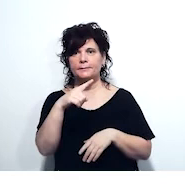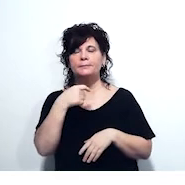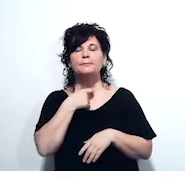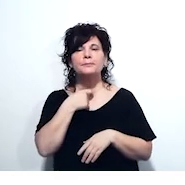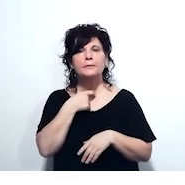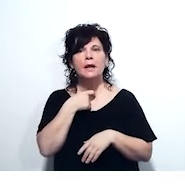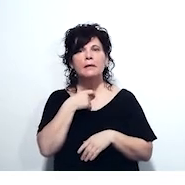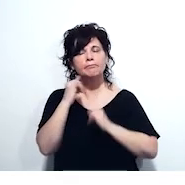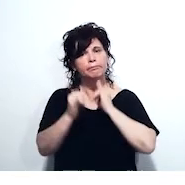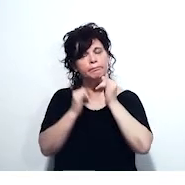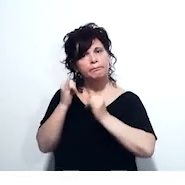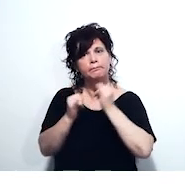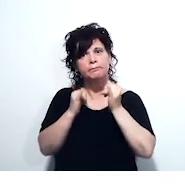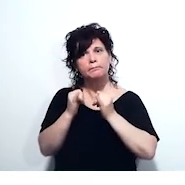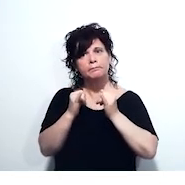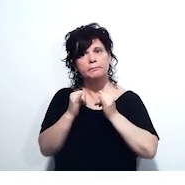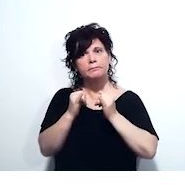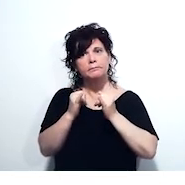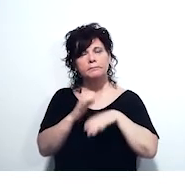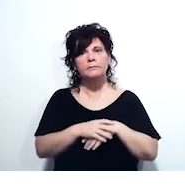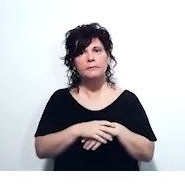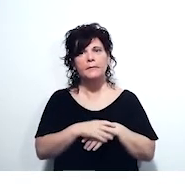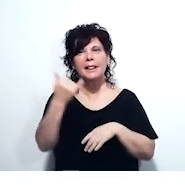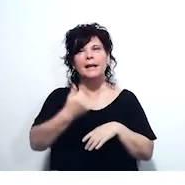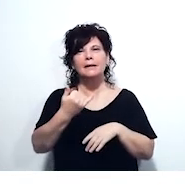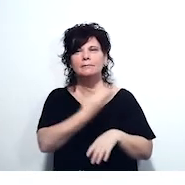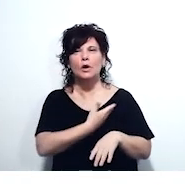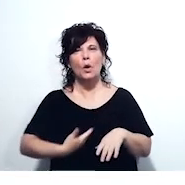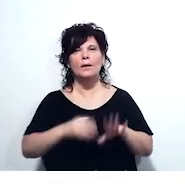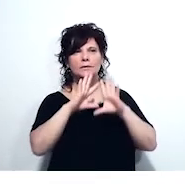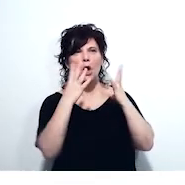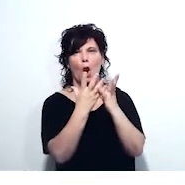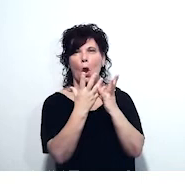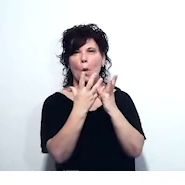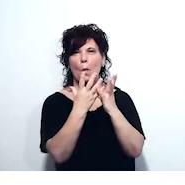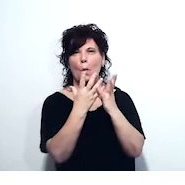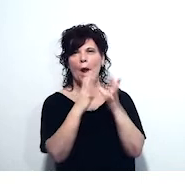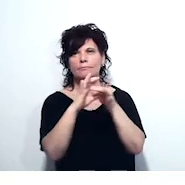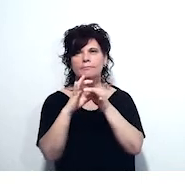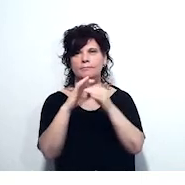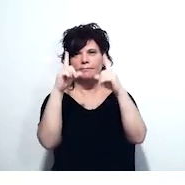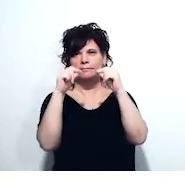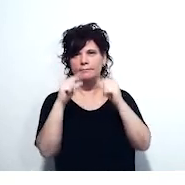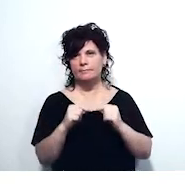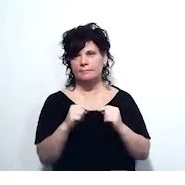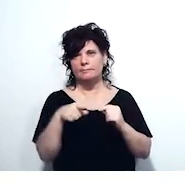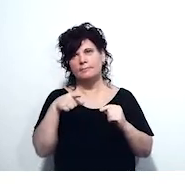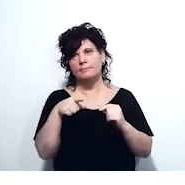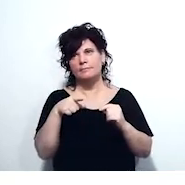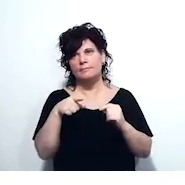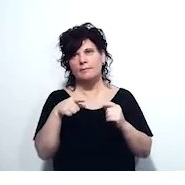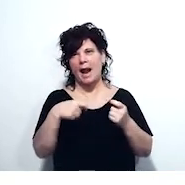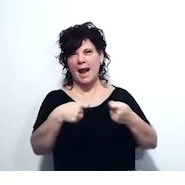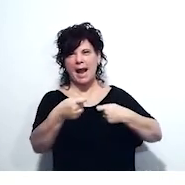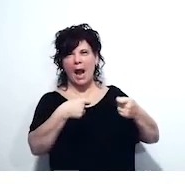Finalmente, les quería comentar que tener una gobernanza global de datos y que pudiera de alguna